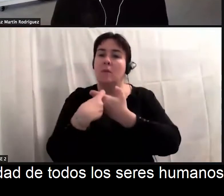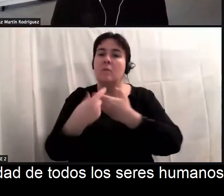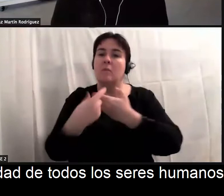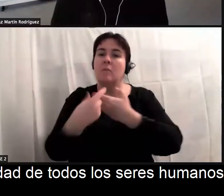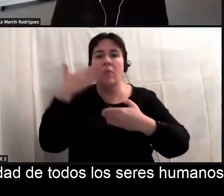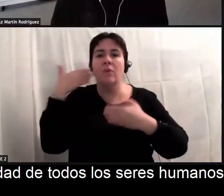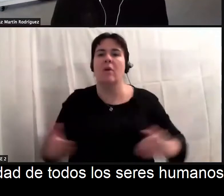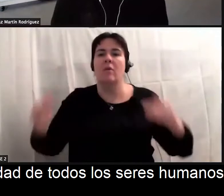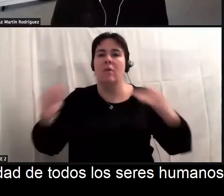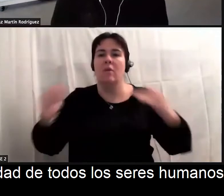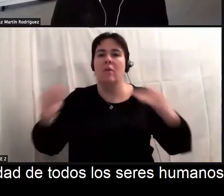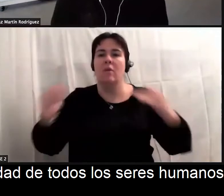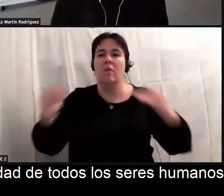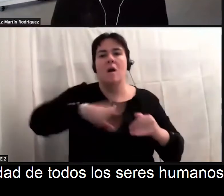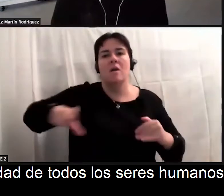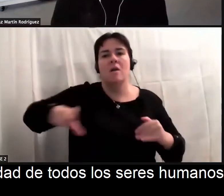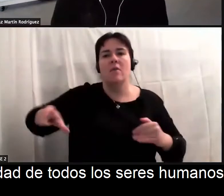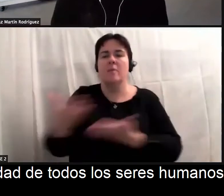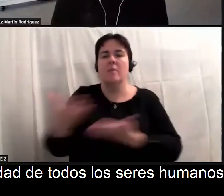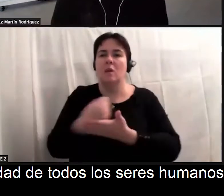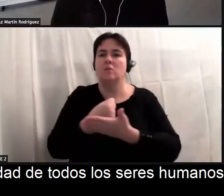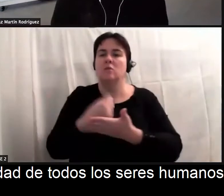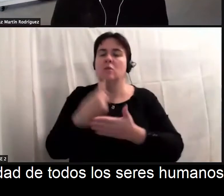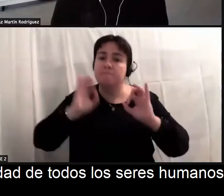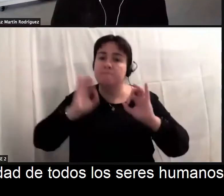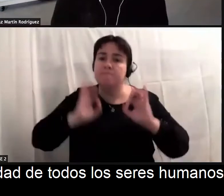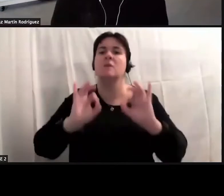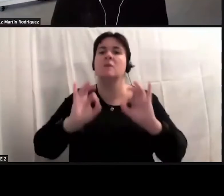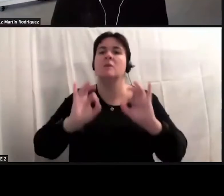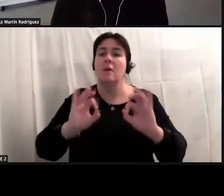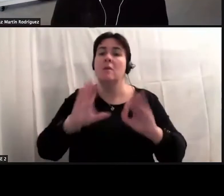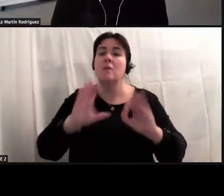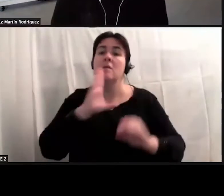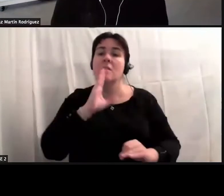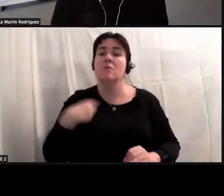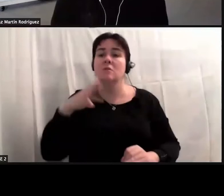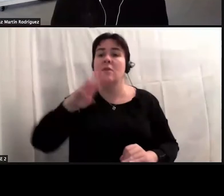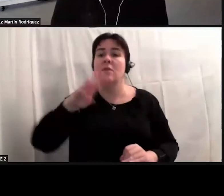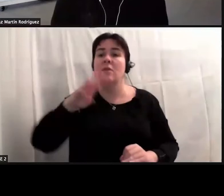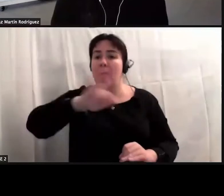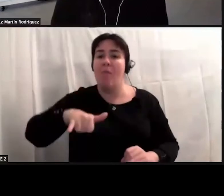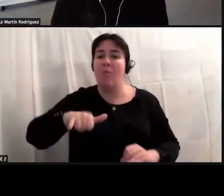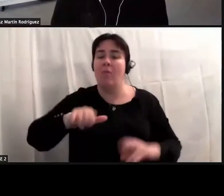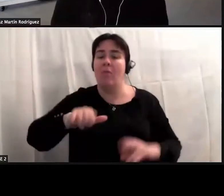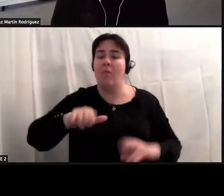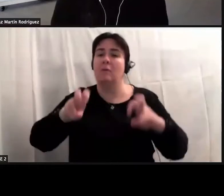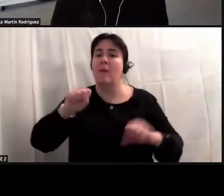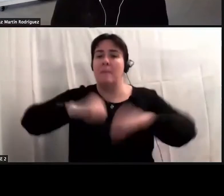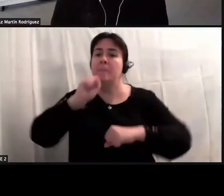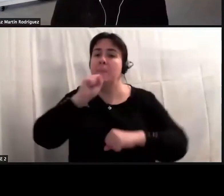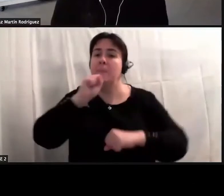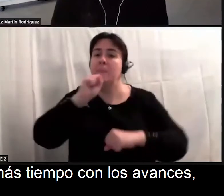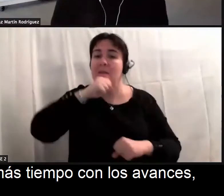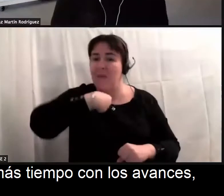humanos, especialmente cuando estamos, como dice Paz, envejecimiento, y tenemos una gran